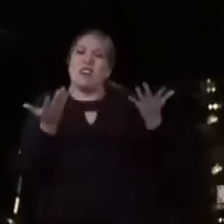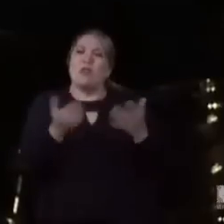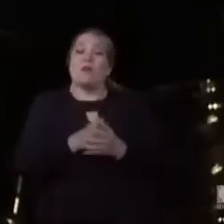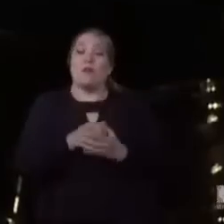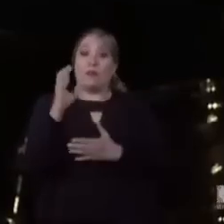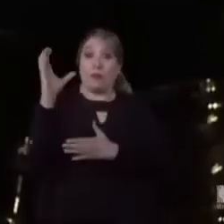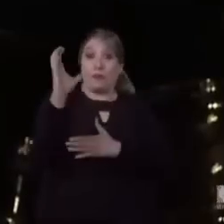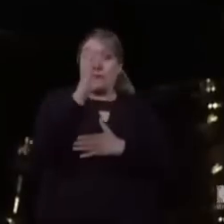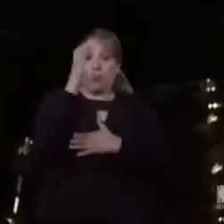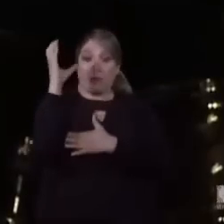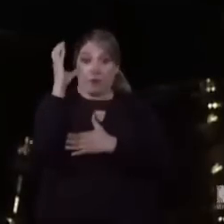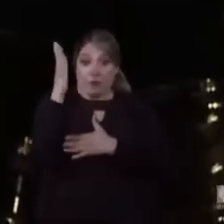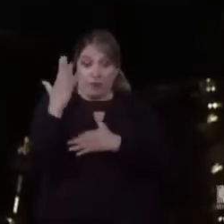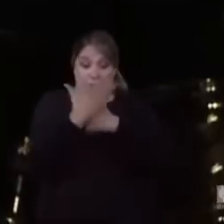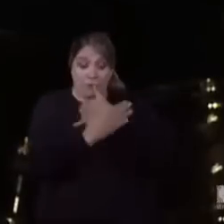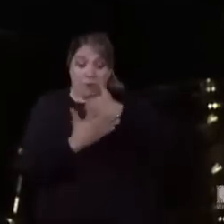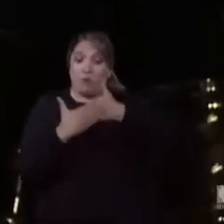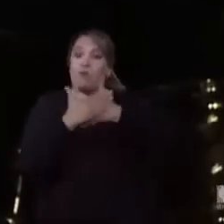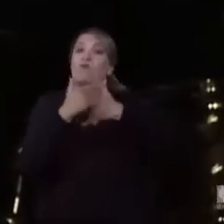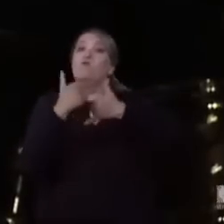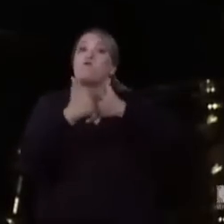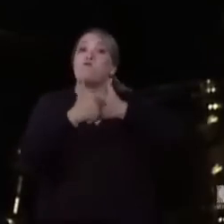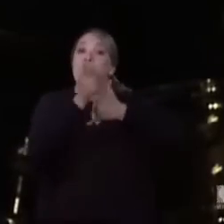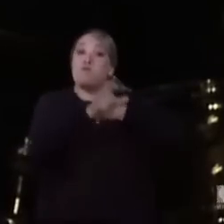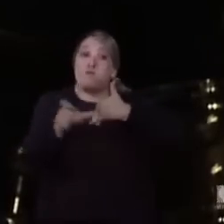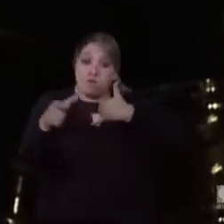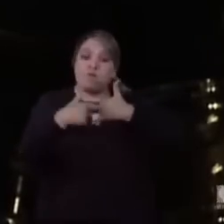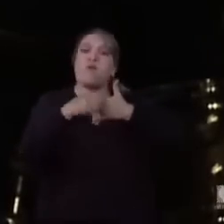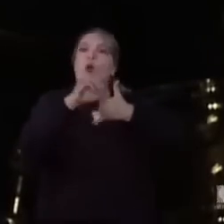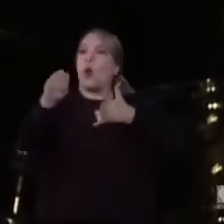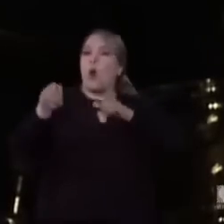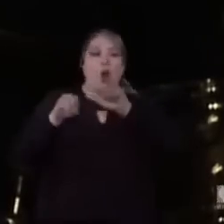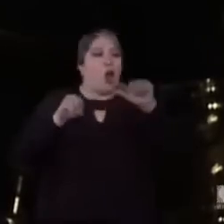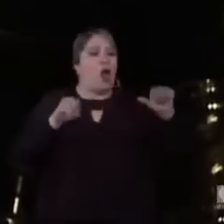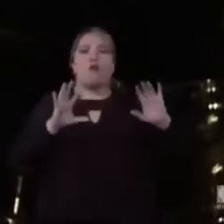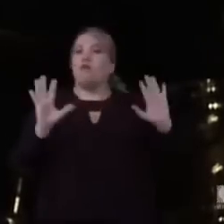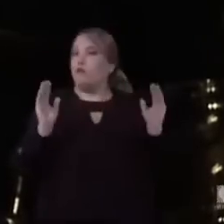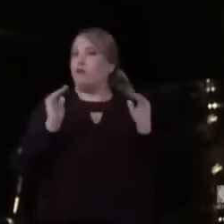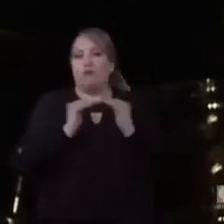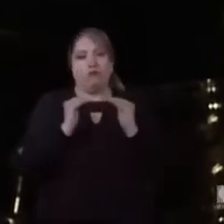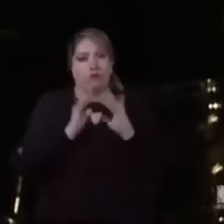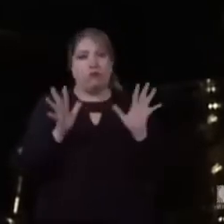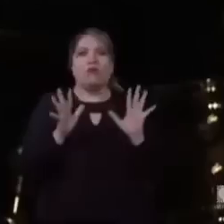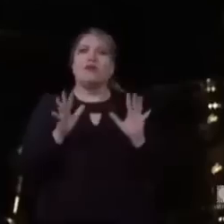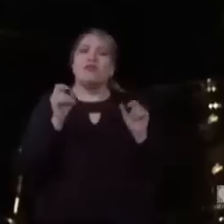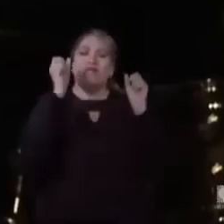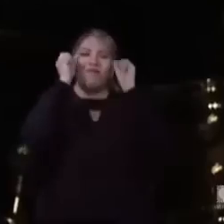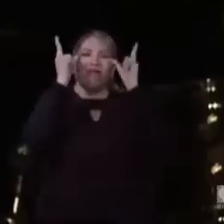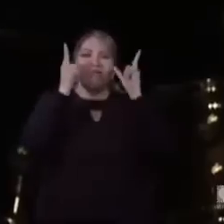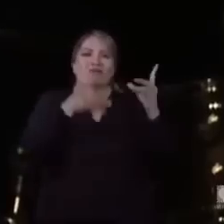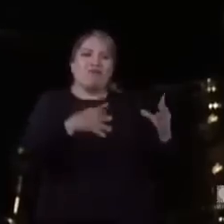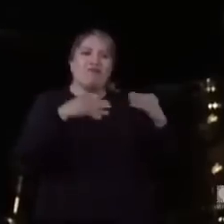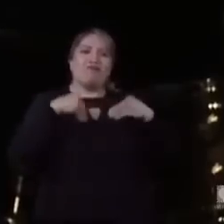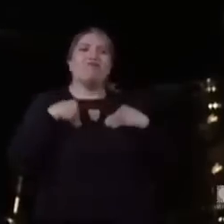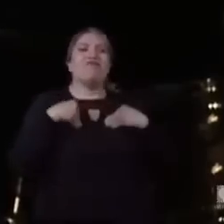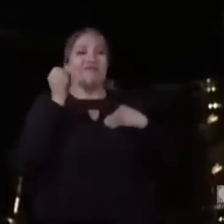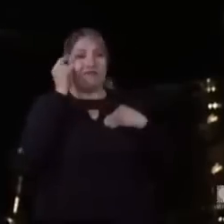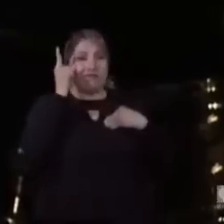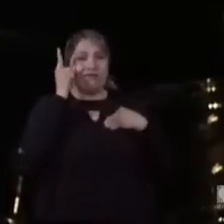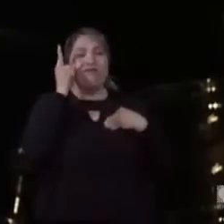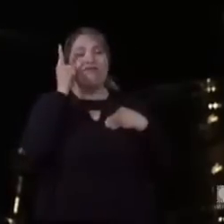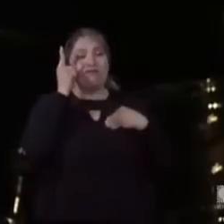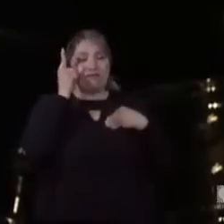Pedimos a los colombianos y colombianas sin distensión acoger las verdades de la tragedia, de la destrucción de la vida